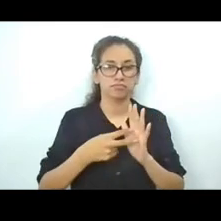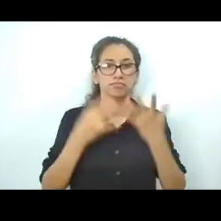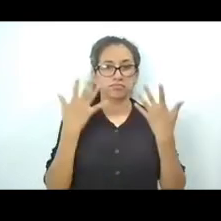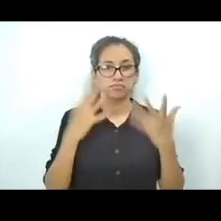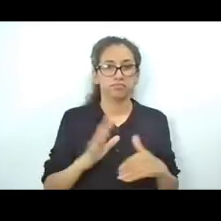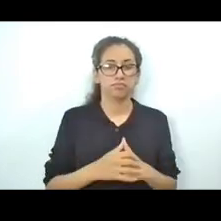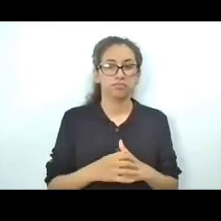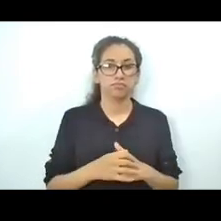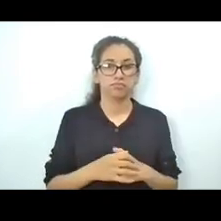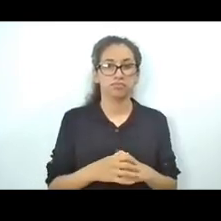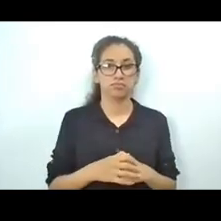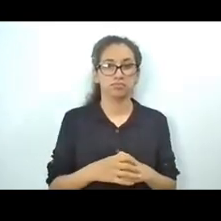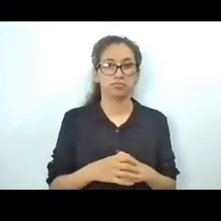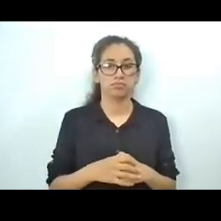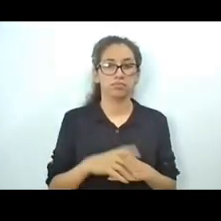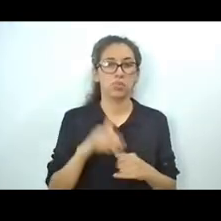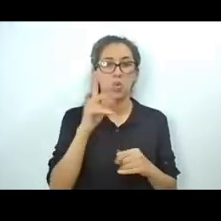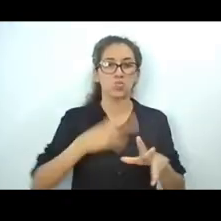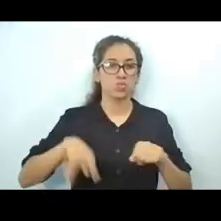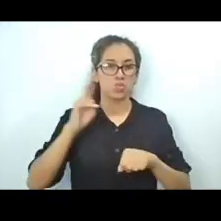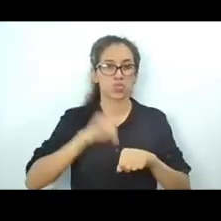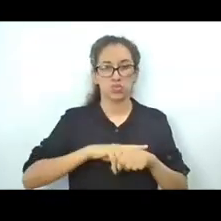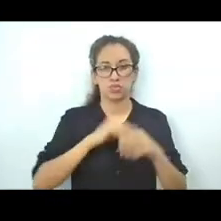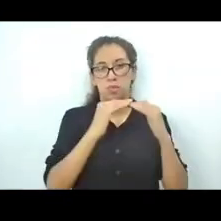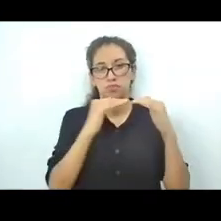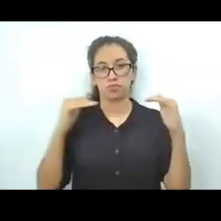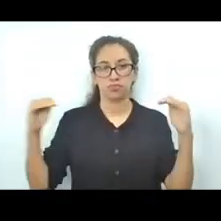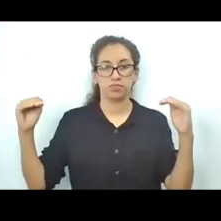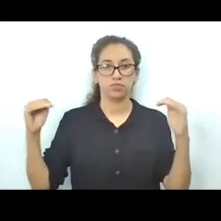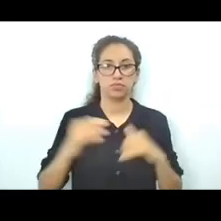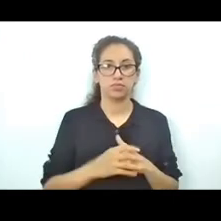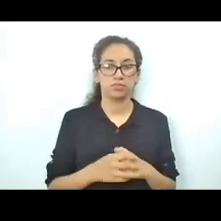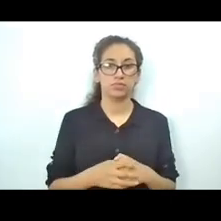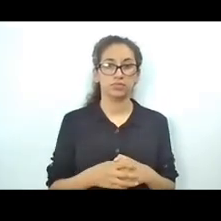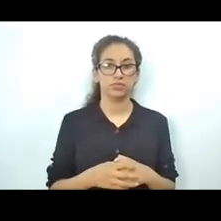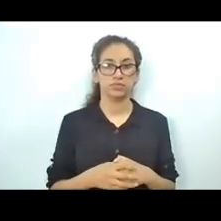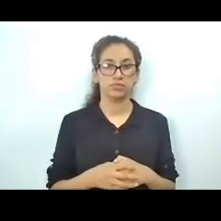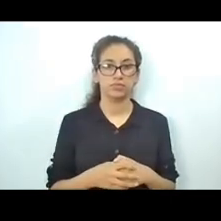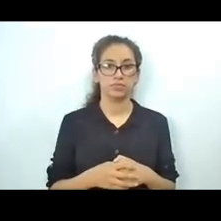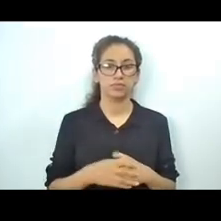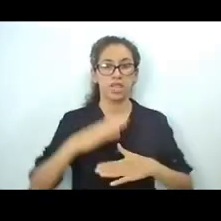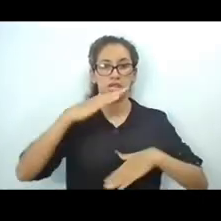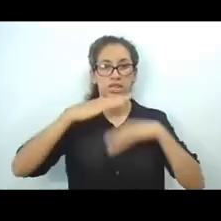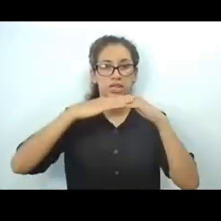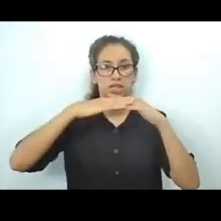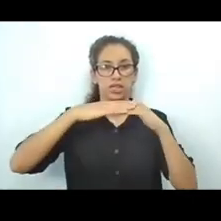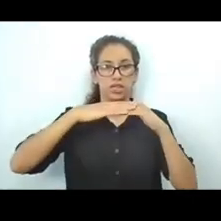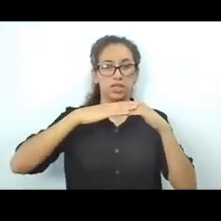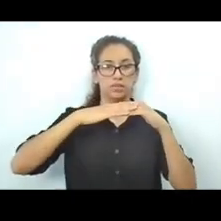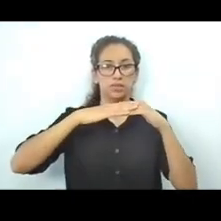de un rango pues que podría ser considerado como un límite